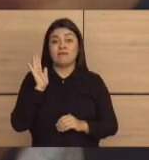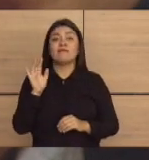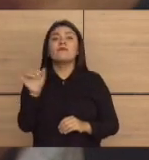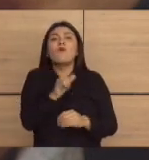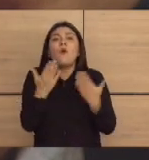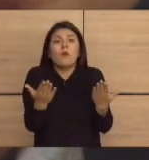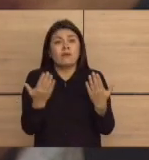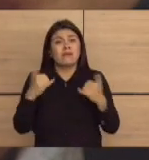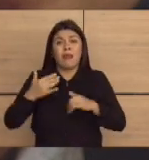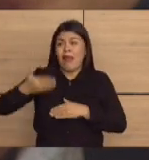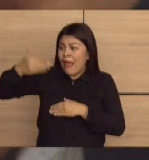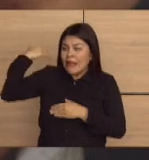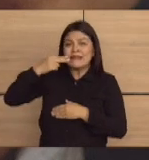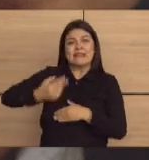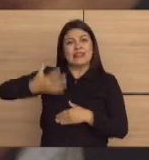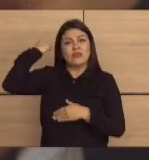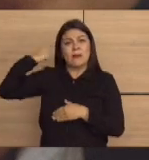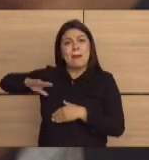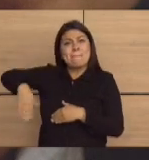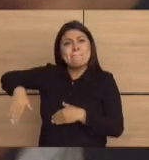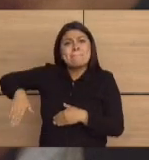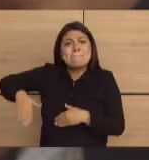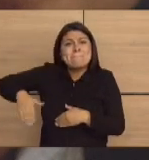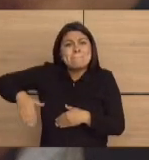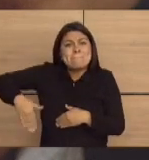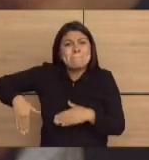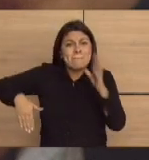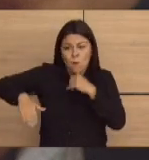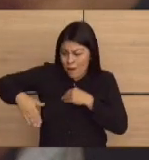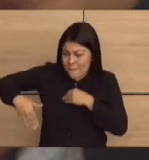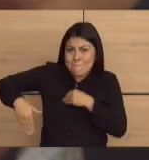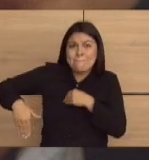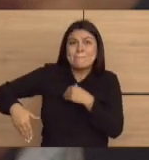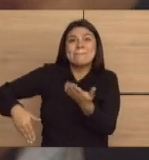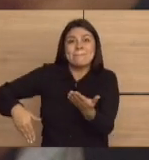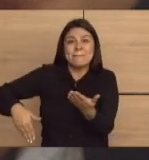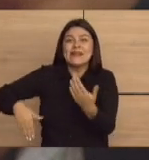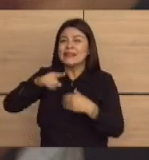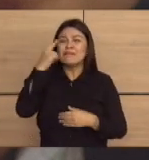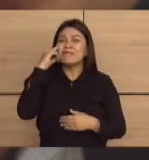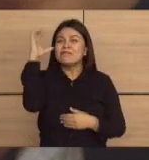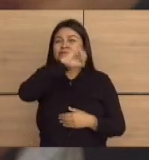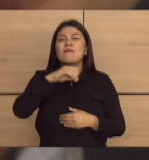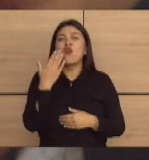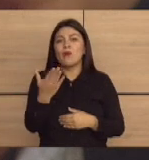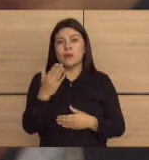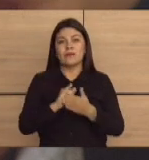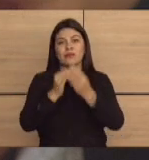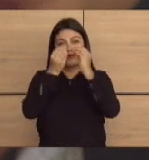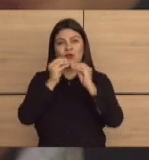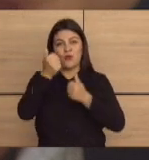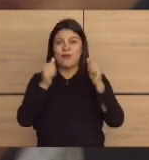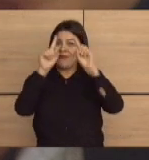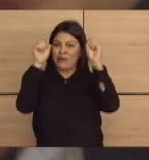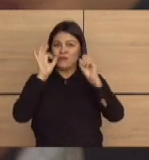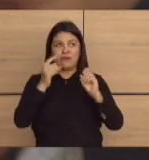esas deudas históricas se puede ver cuando miramos los dos carriles de la competencia